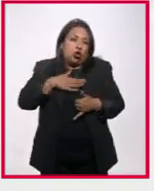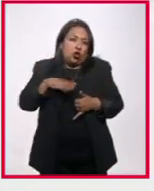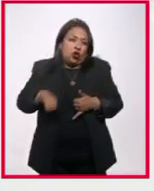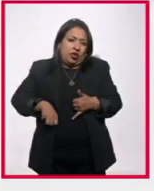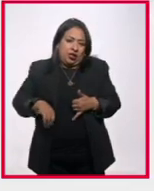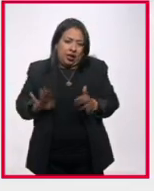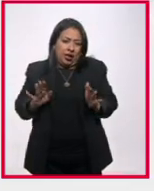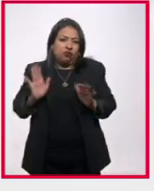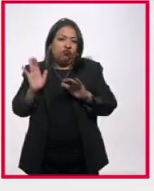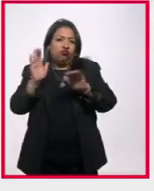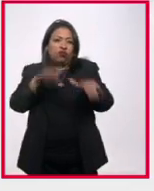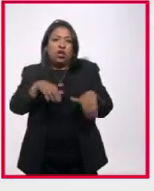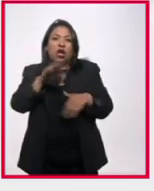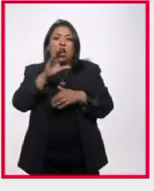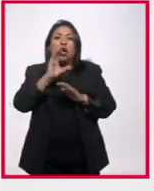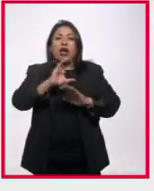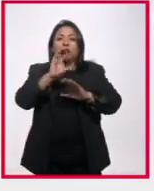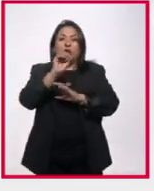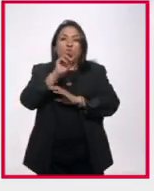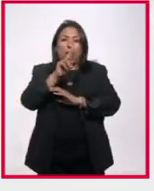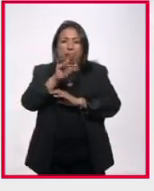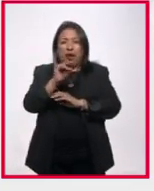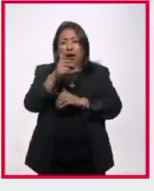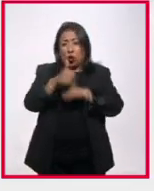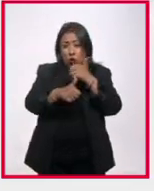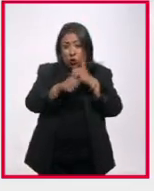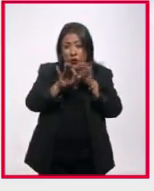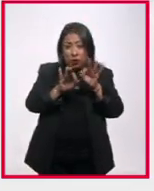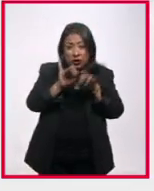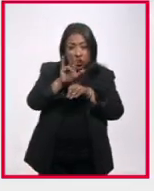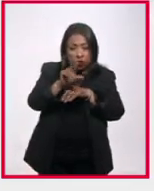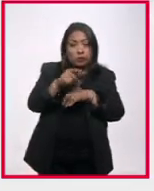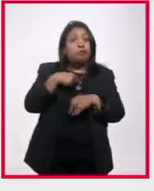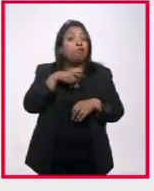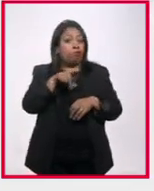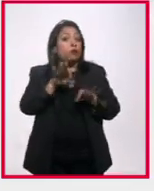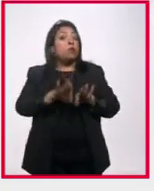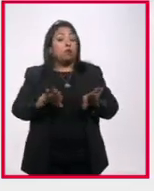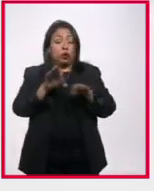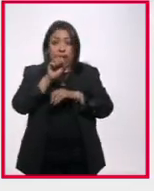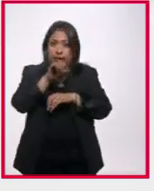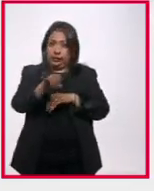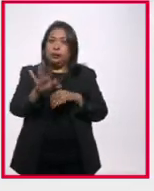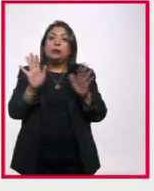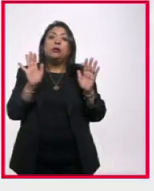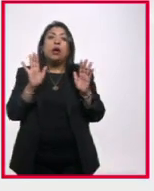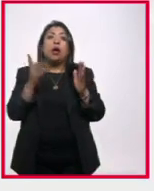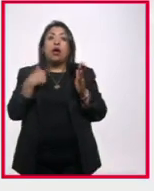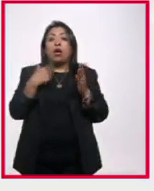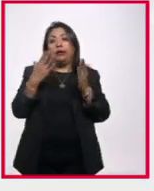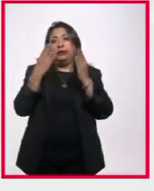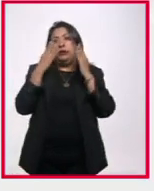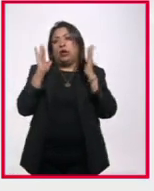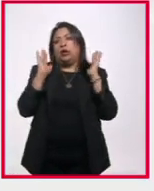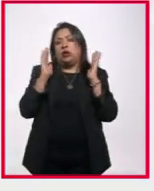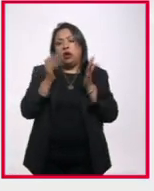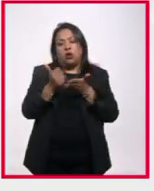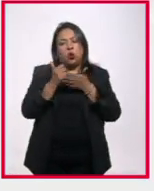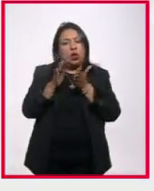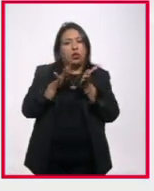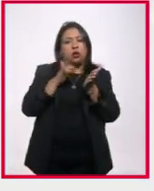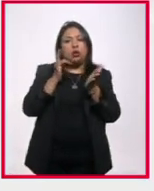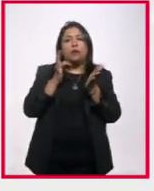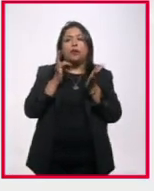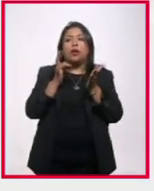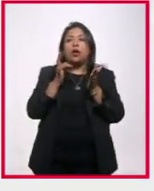en incursionar en la ópera? ¿Qué tan importantes son los concursos? Son muy importantes porque son parte de la formación.